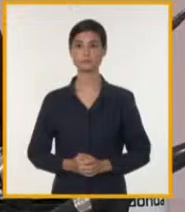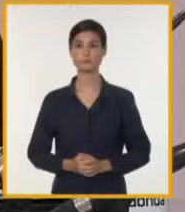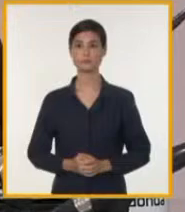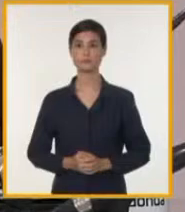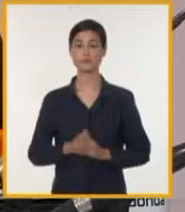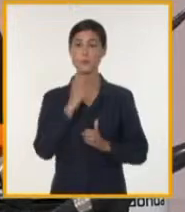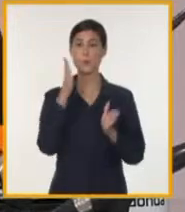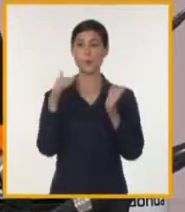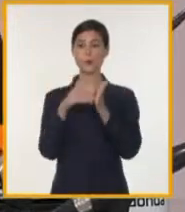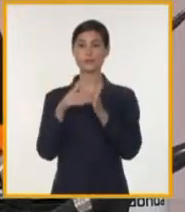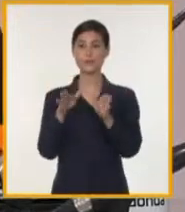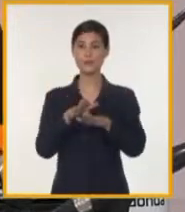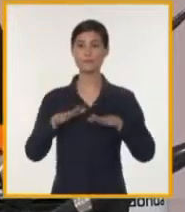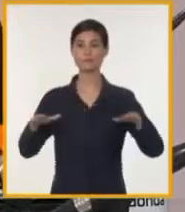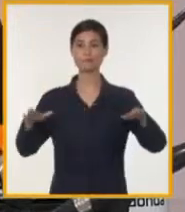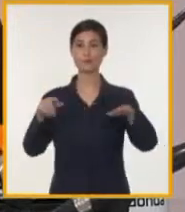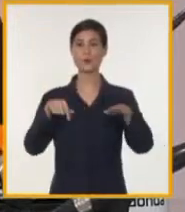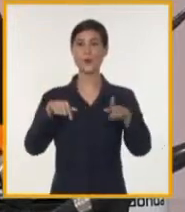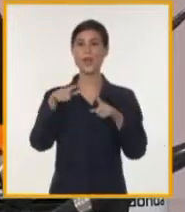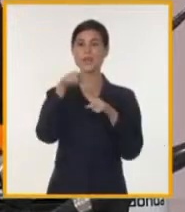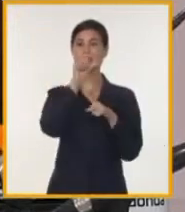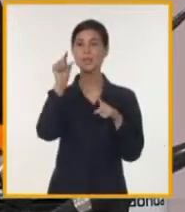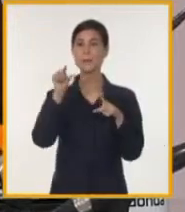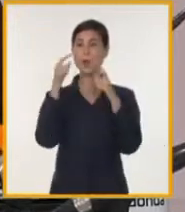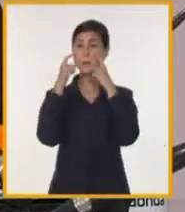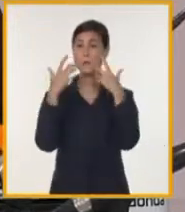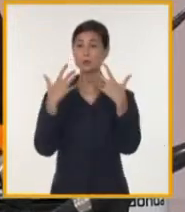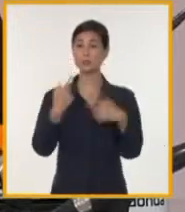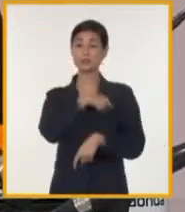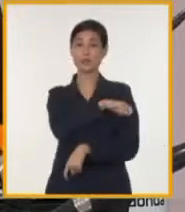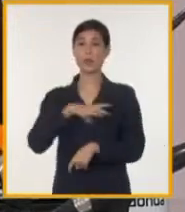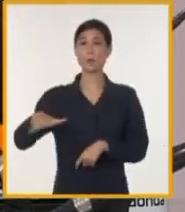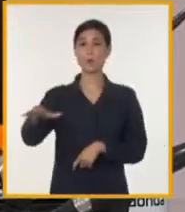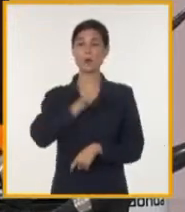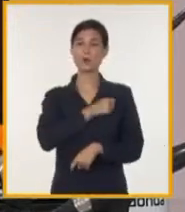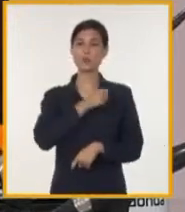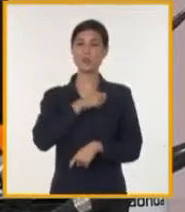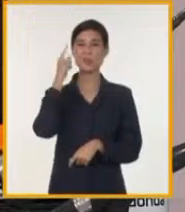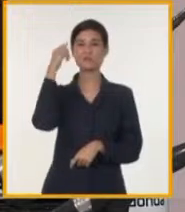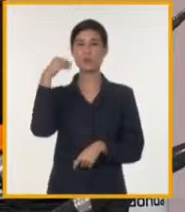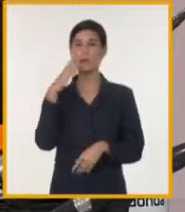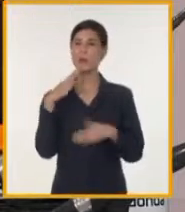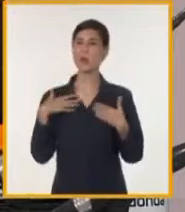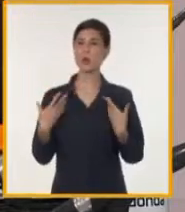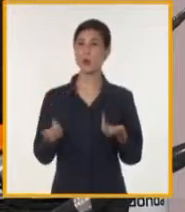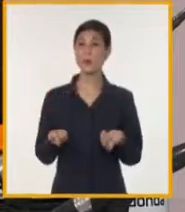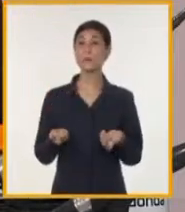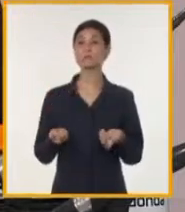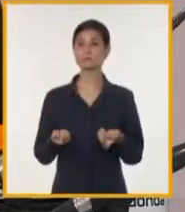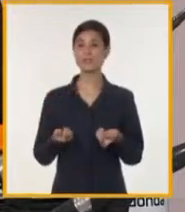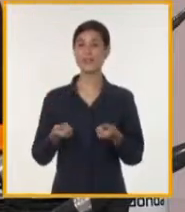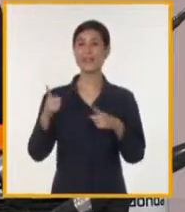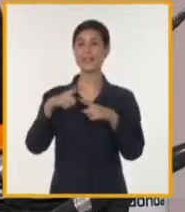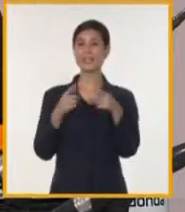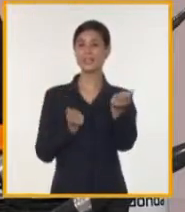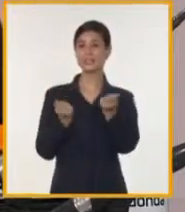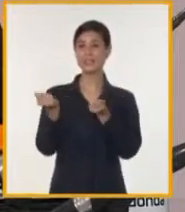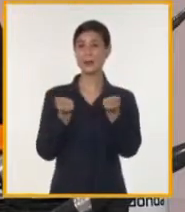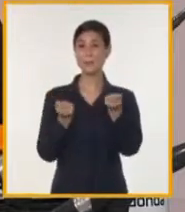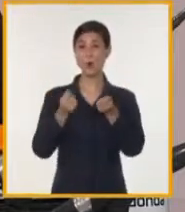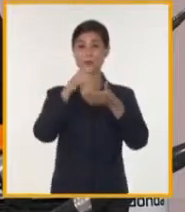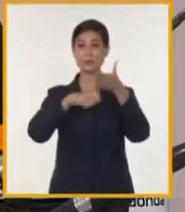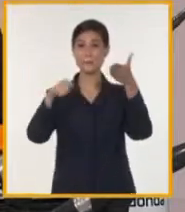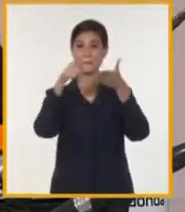hoy estaremos hablando sobre la composición, las misiones, las principales tareas y cómo enfrenta las